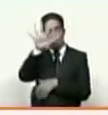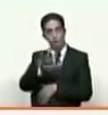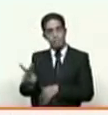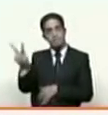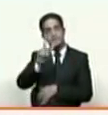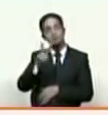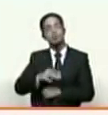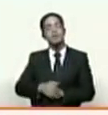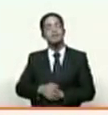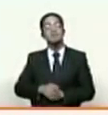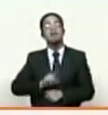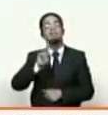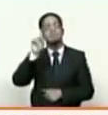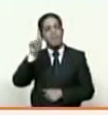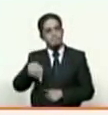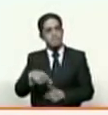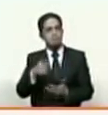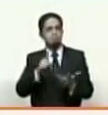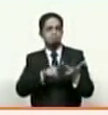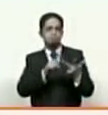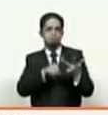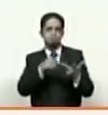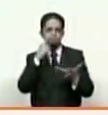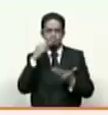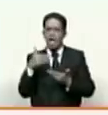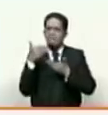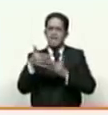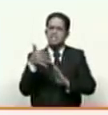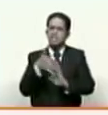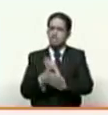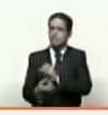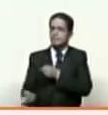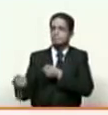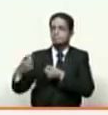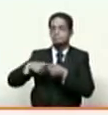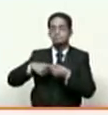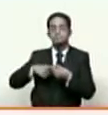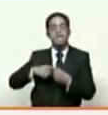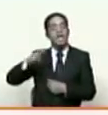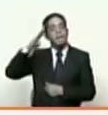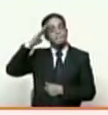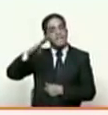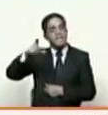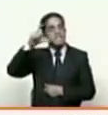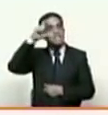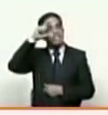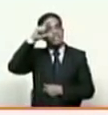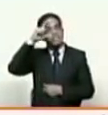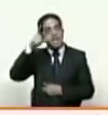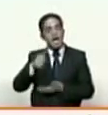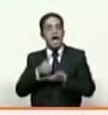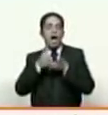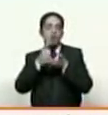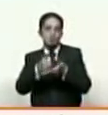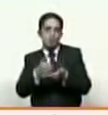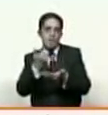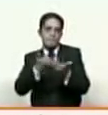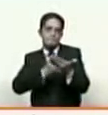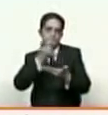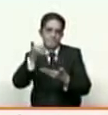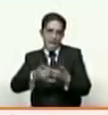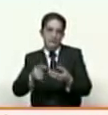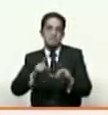También revisaron los avances en cuanto a la incorporación de la Milicia Nacional Bolivariana en los planes productivos del país y también para